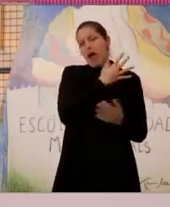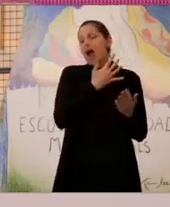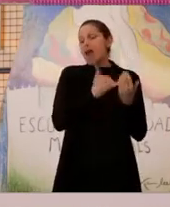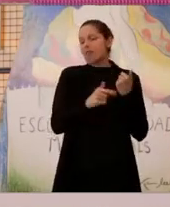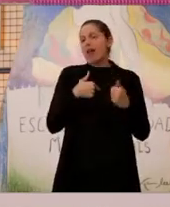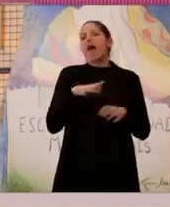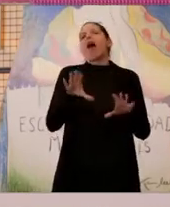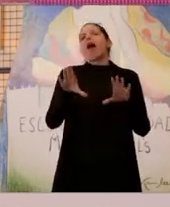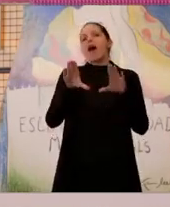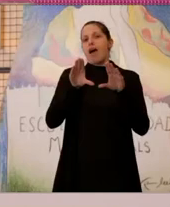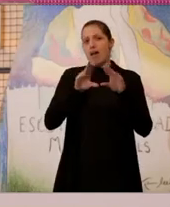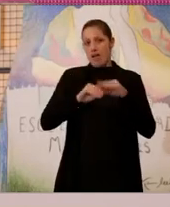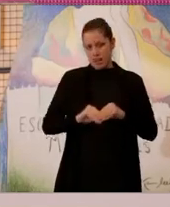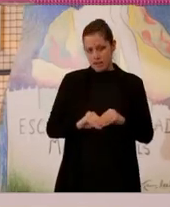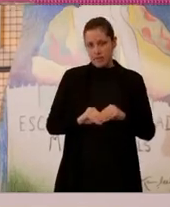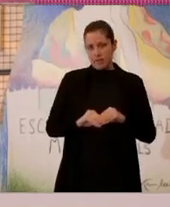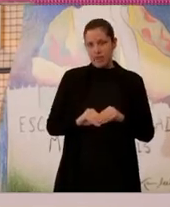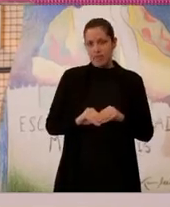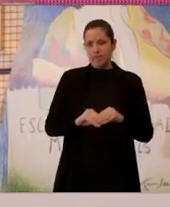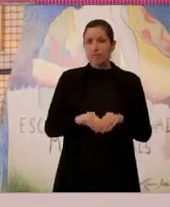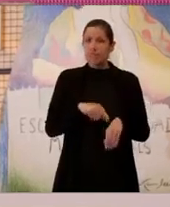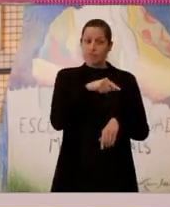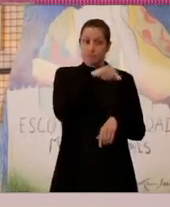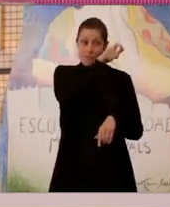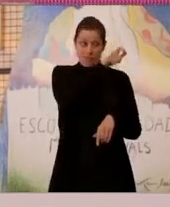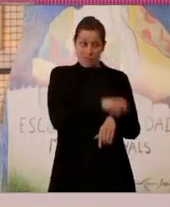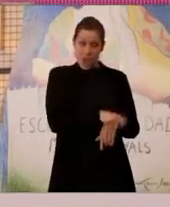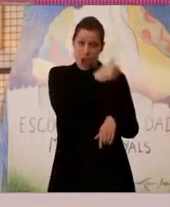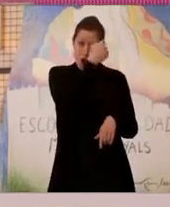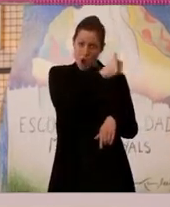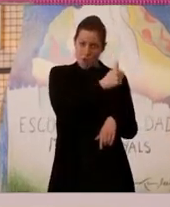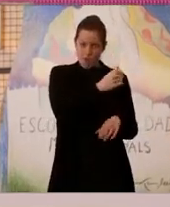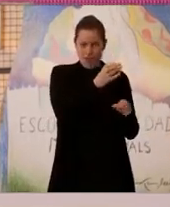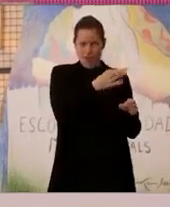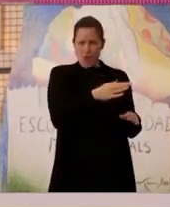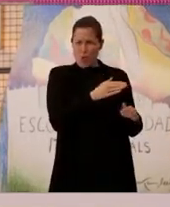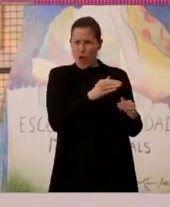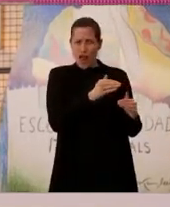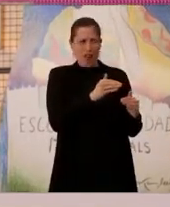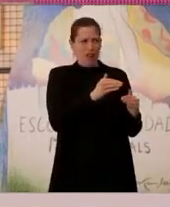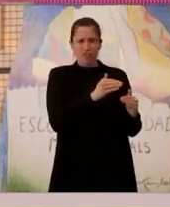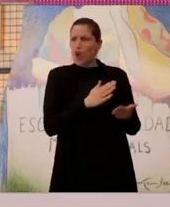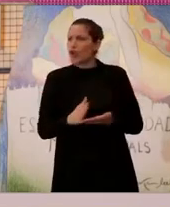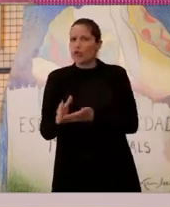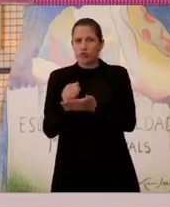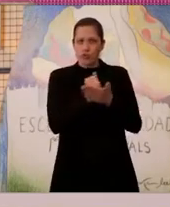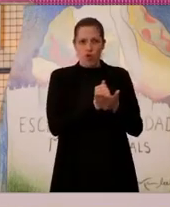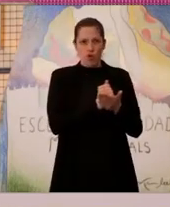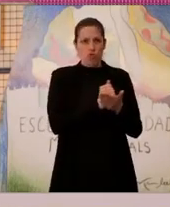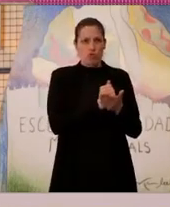este como todos lo único que entiendes la jerarquía Y si tú no ejerces la